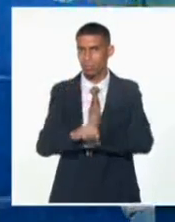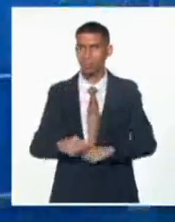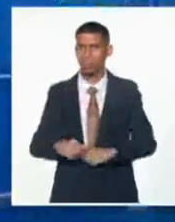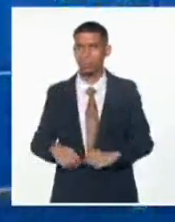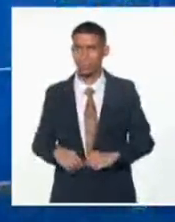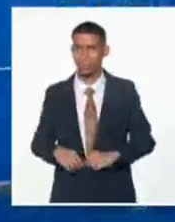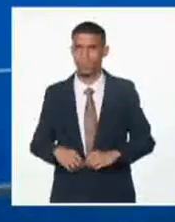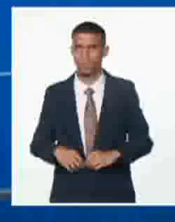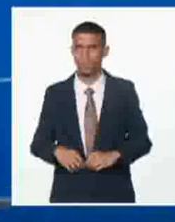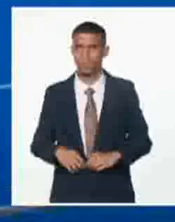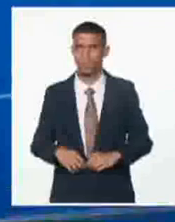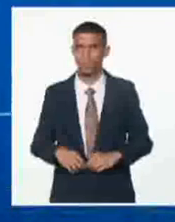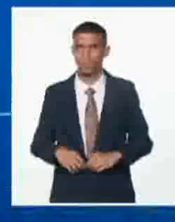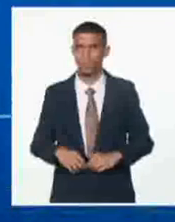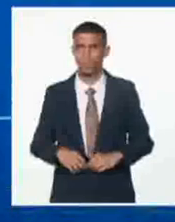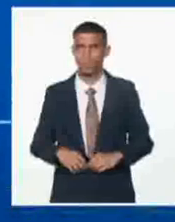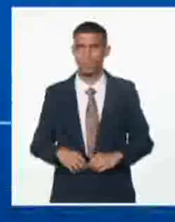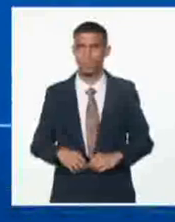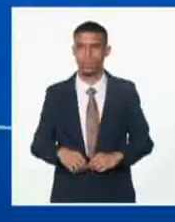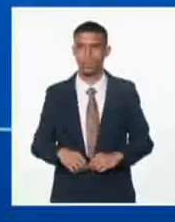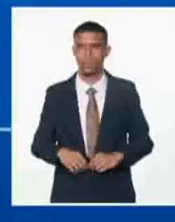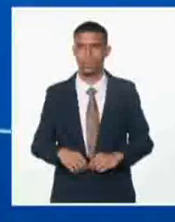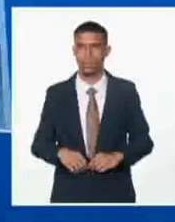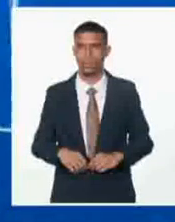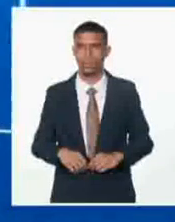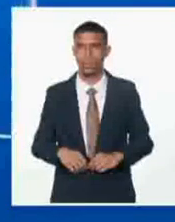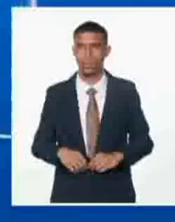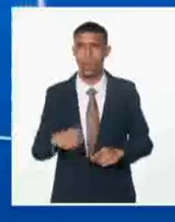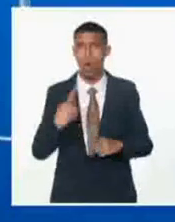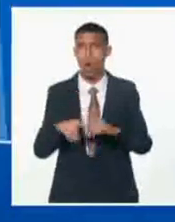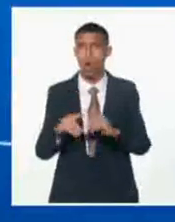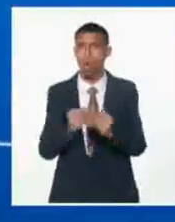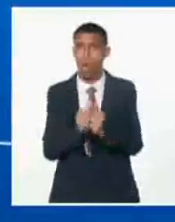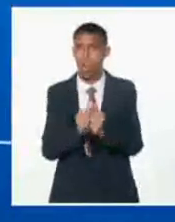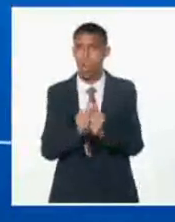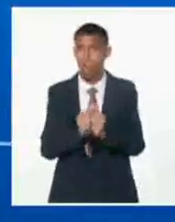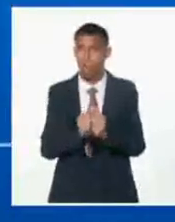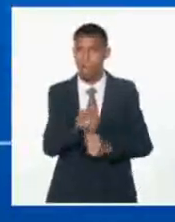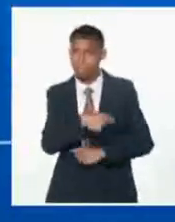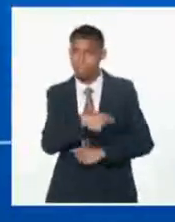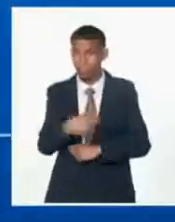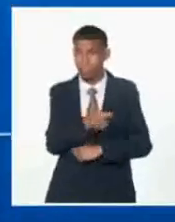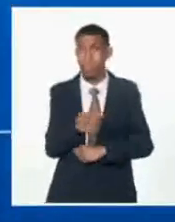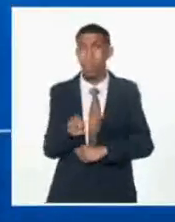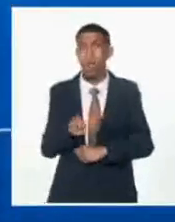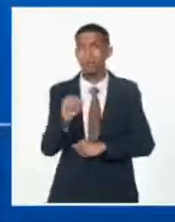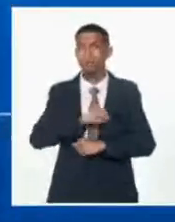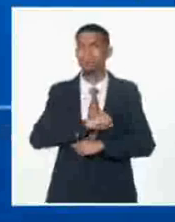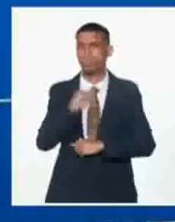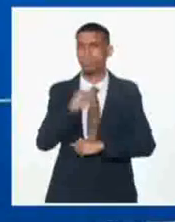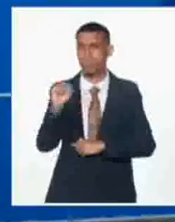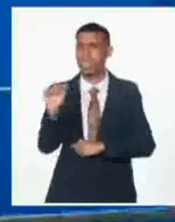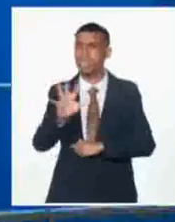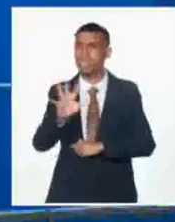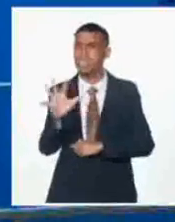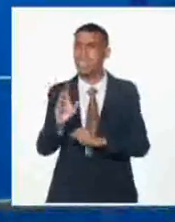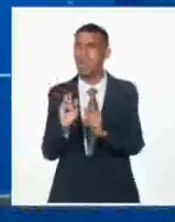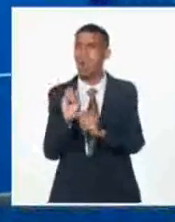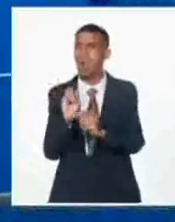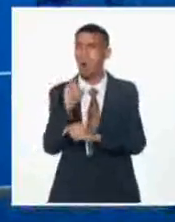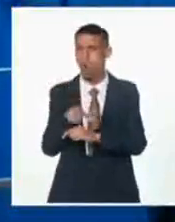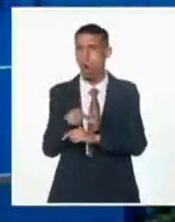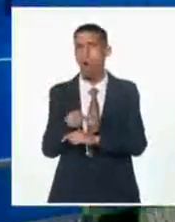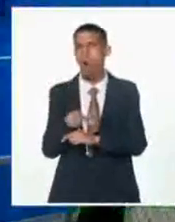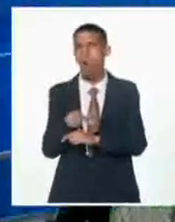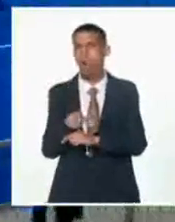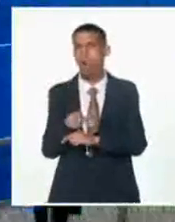En el hockey masculino resultó sorpresiva la derrota del equipo Cuba ante la selección de México, 5-3 en semifinales y